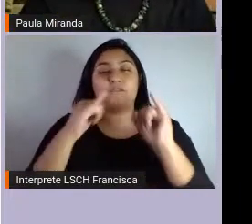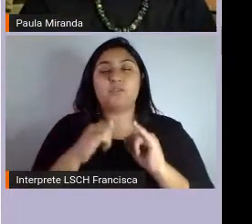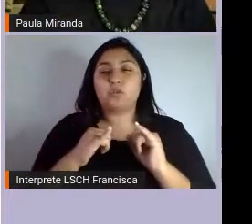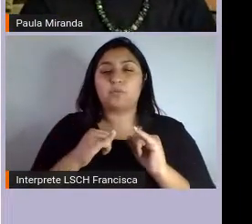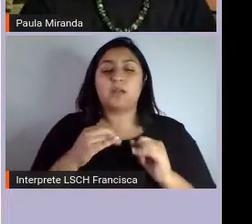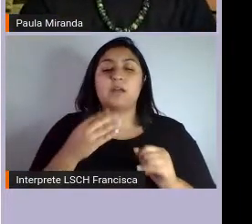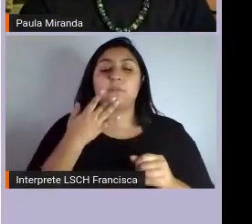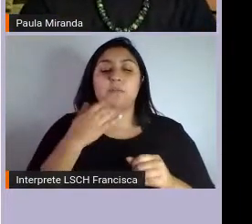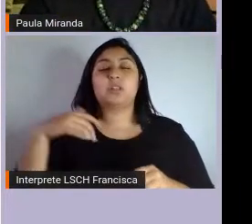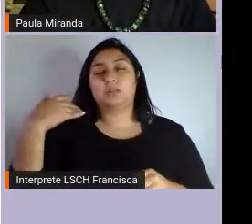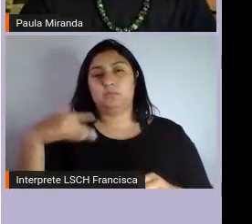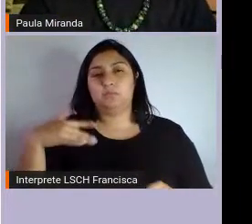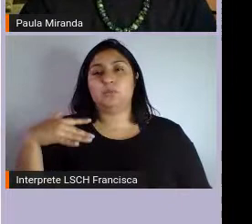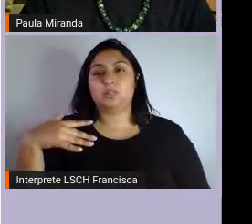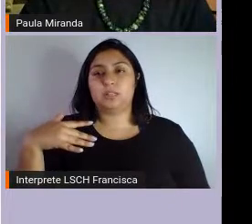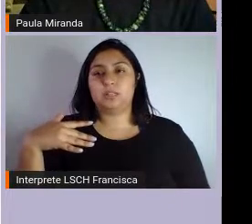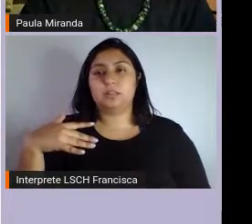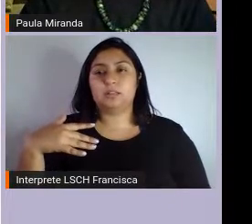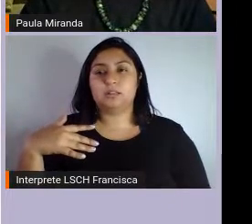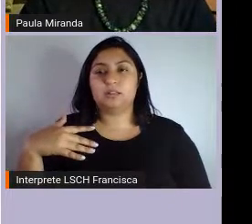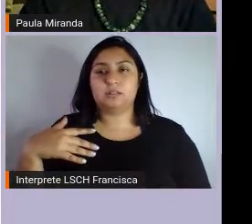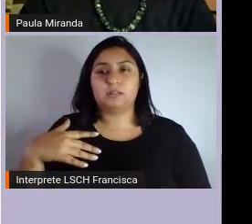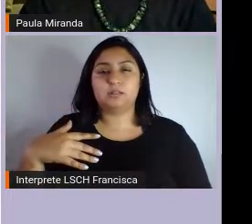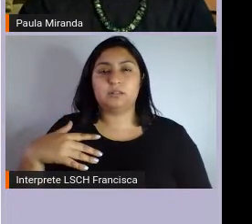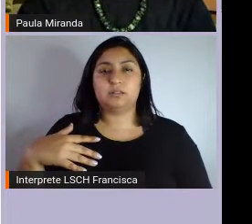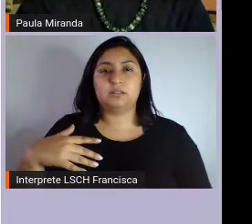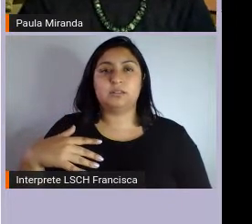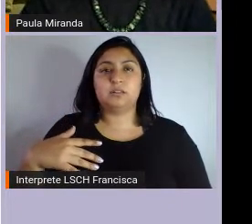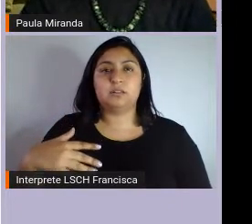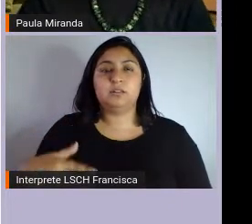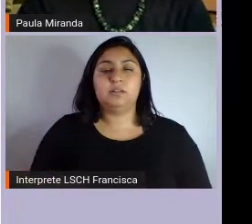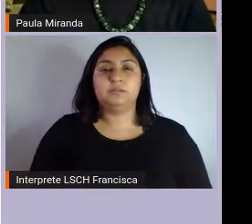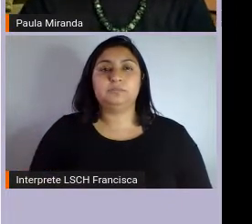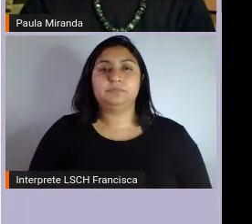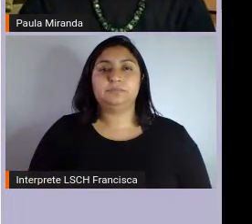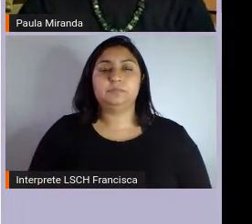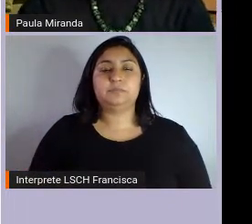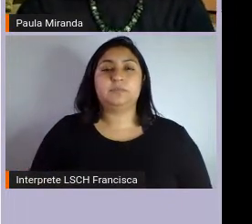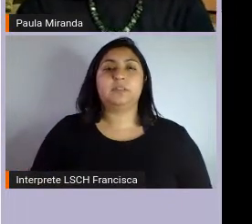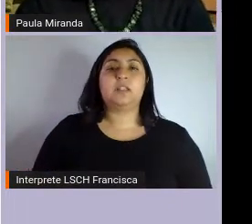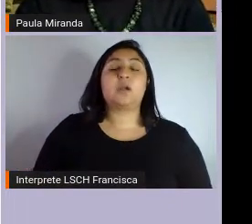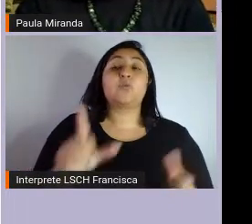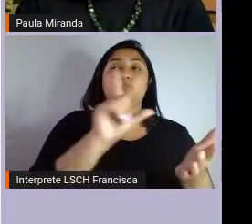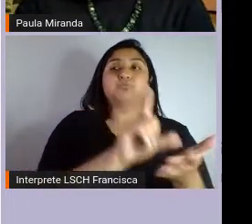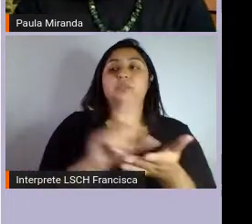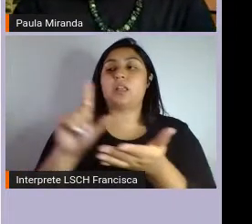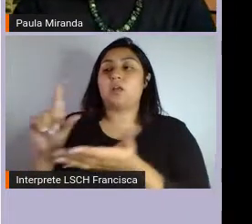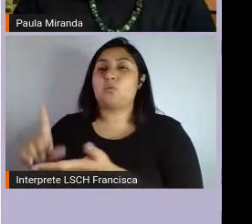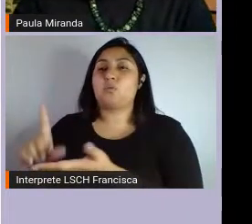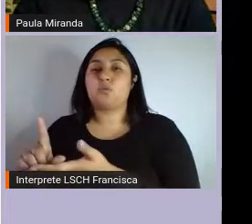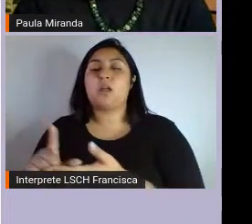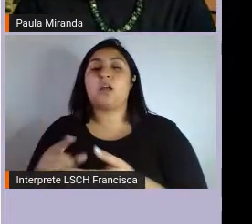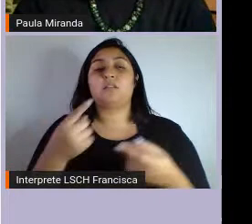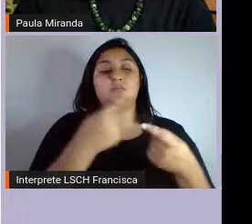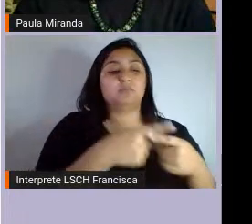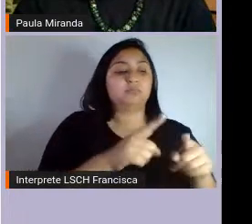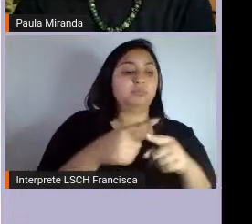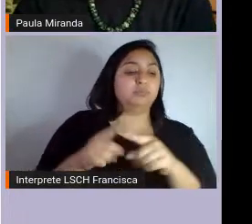este tránsito de yendo de un lugar a otro, de un soporte a otro.